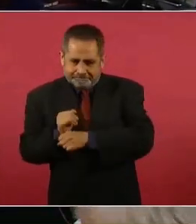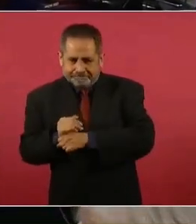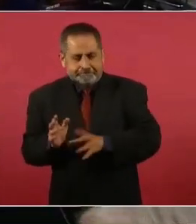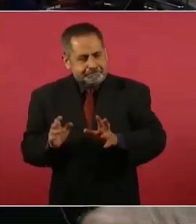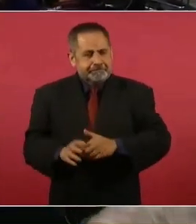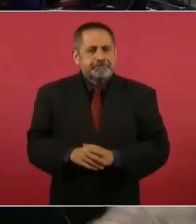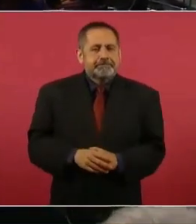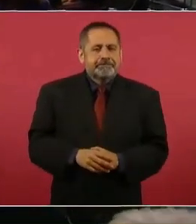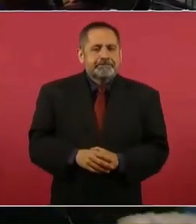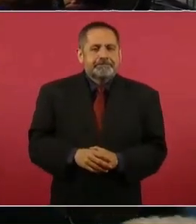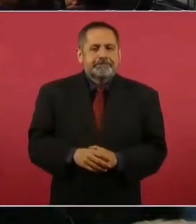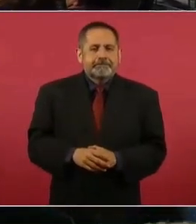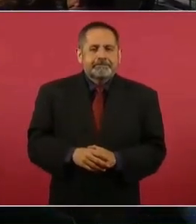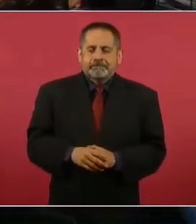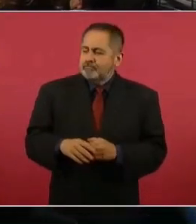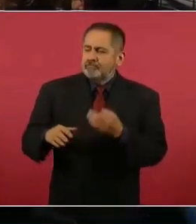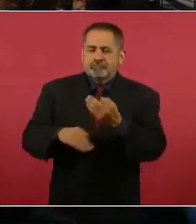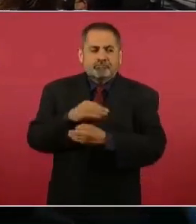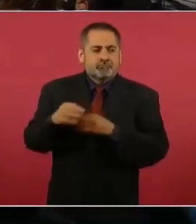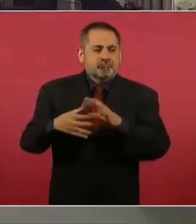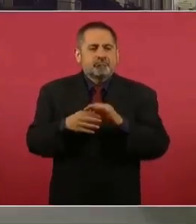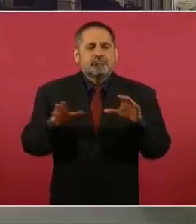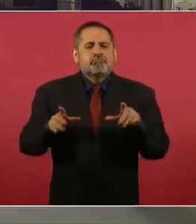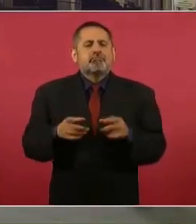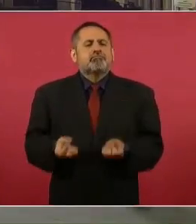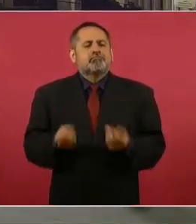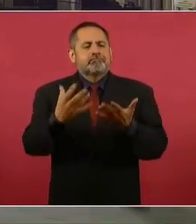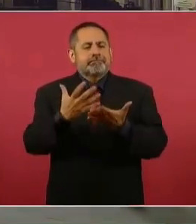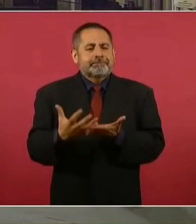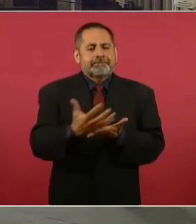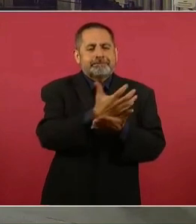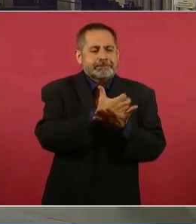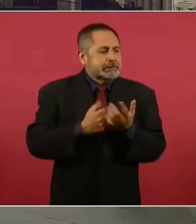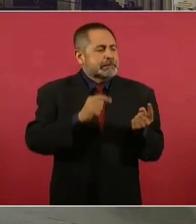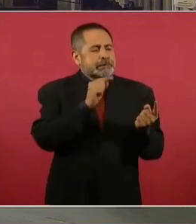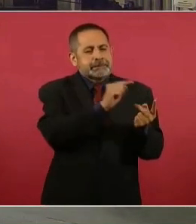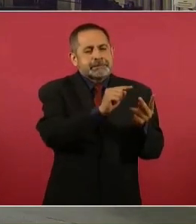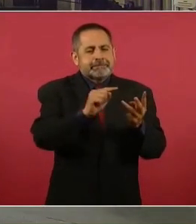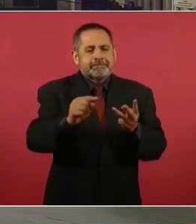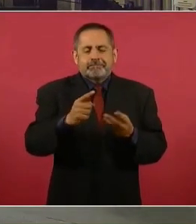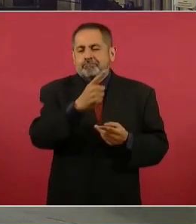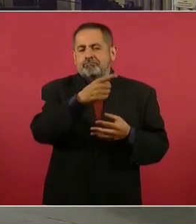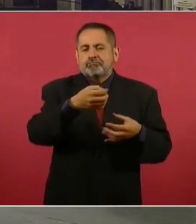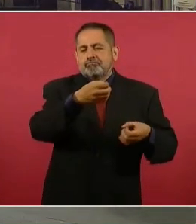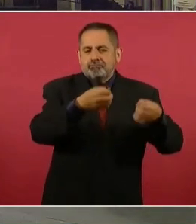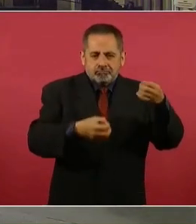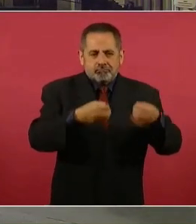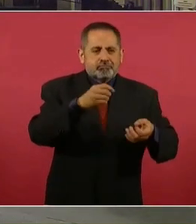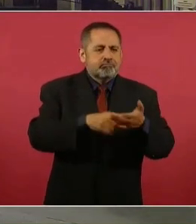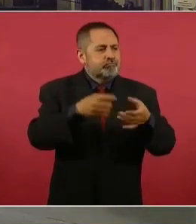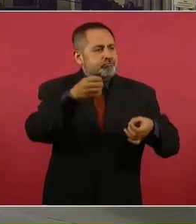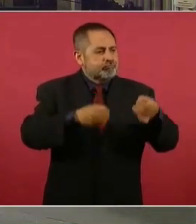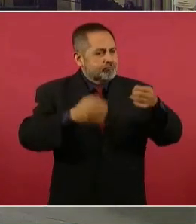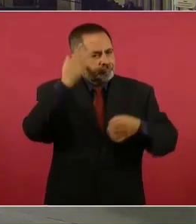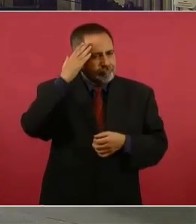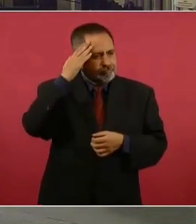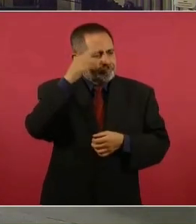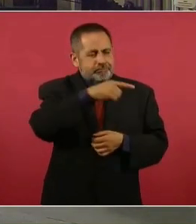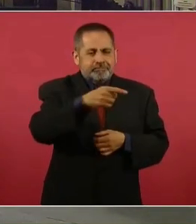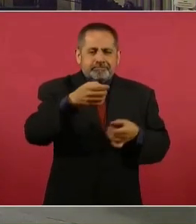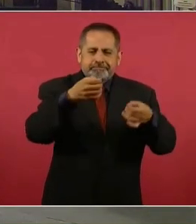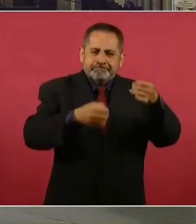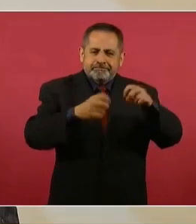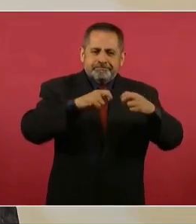Todo el gobierno. ¿Cuánto gana un juez, un magistrado, un